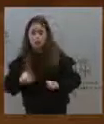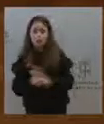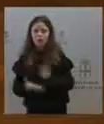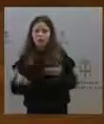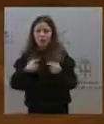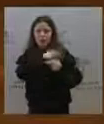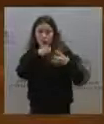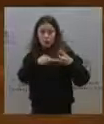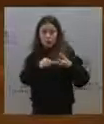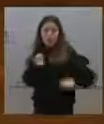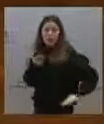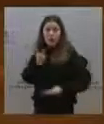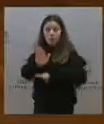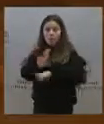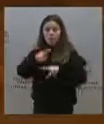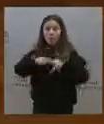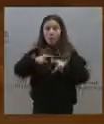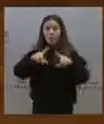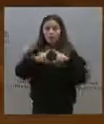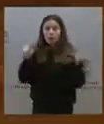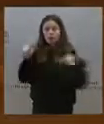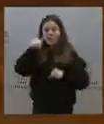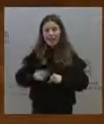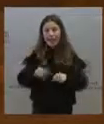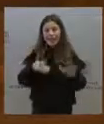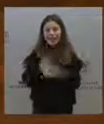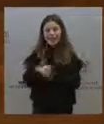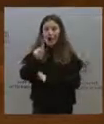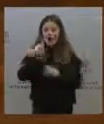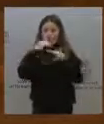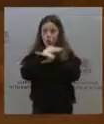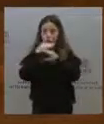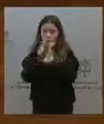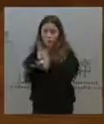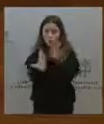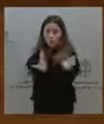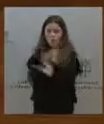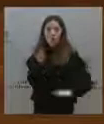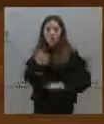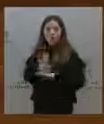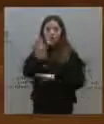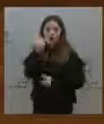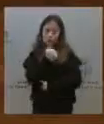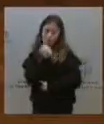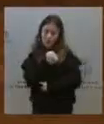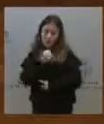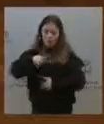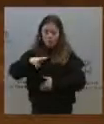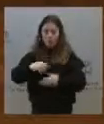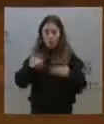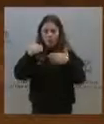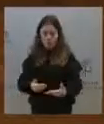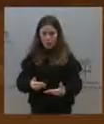Asturias en esta Cámara antes del 1 de octubre. Se presentaron el 2 de diciembre, 2 meses más tarde. Y en términos objetivos, esto es susceptible de un recurso